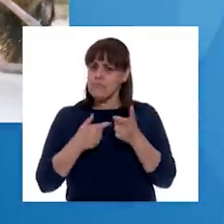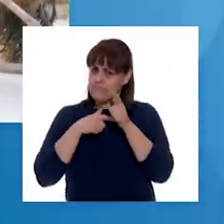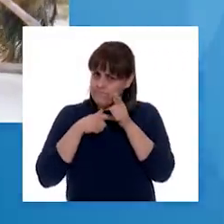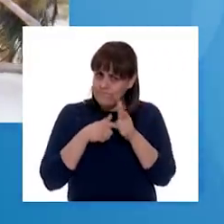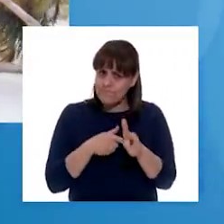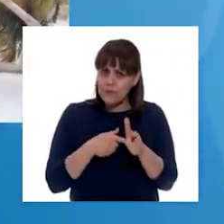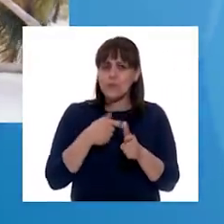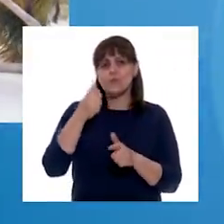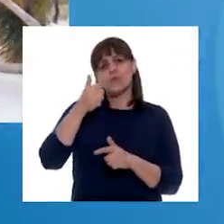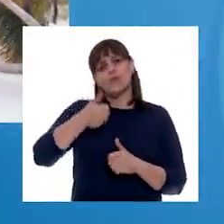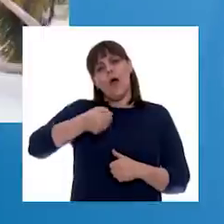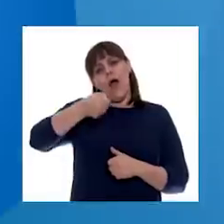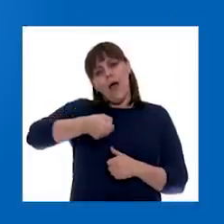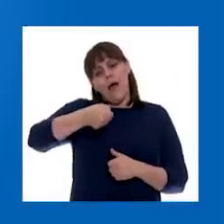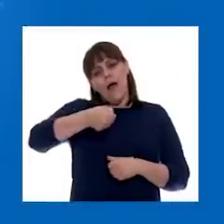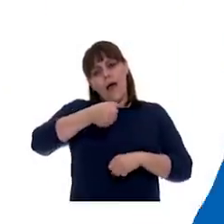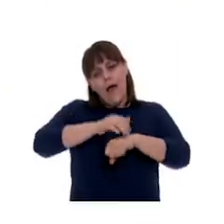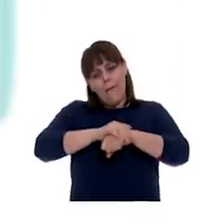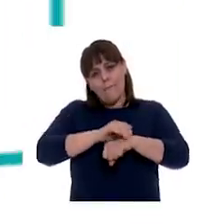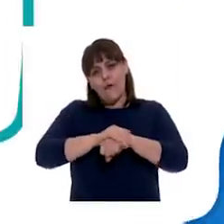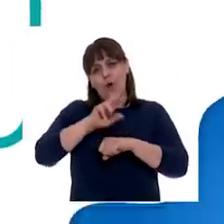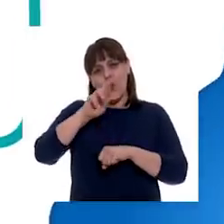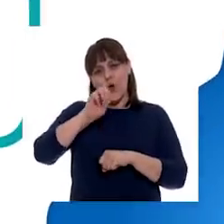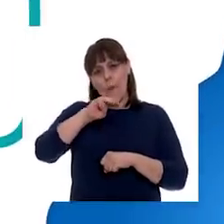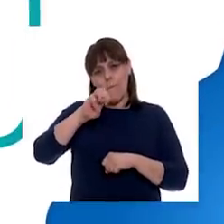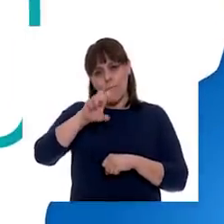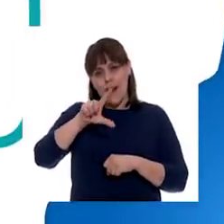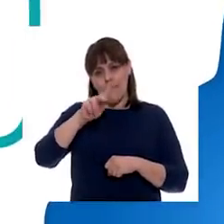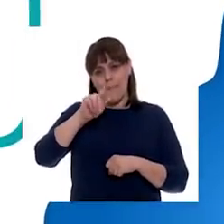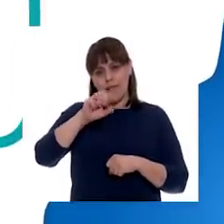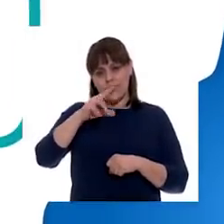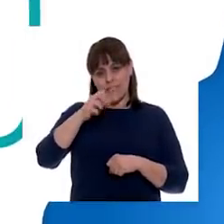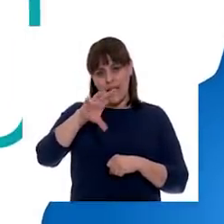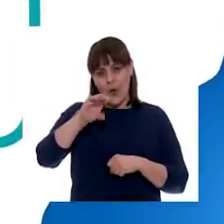despide su amigo Rommel Pacheco.